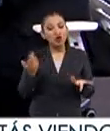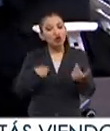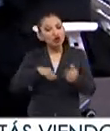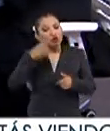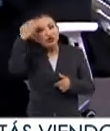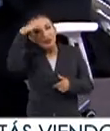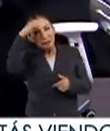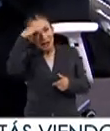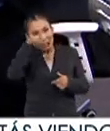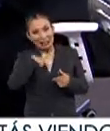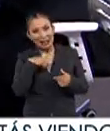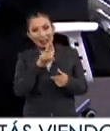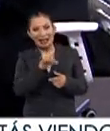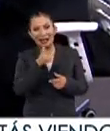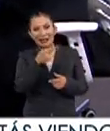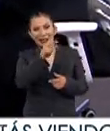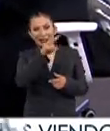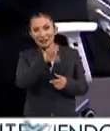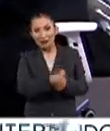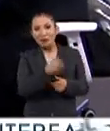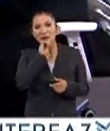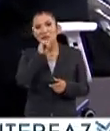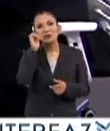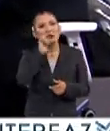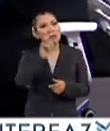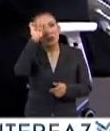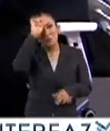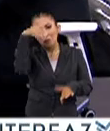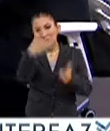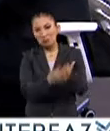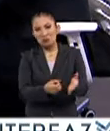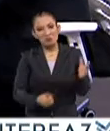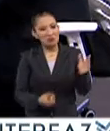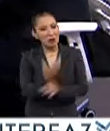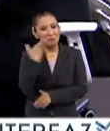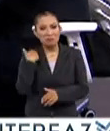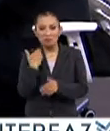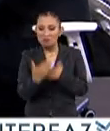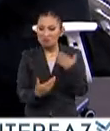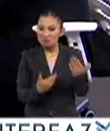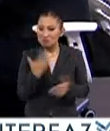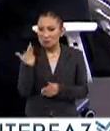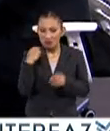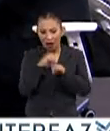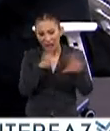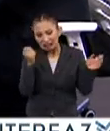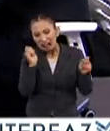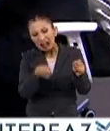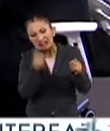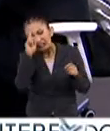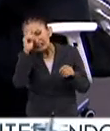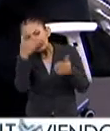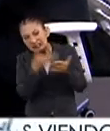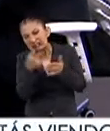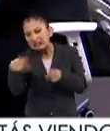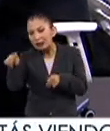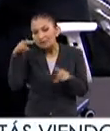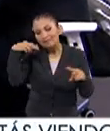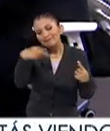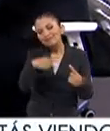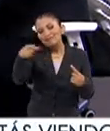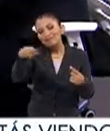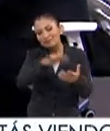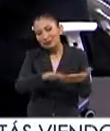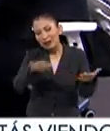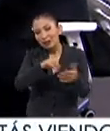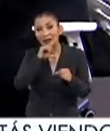y experiencias en televisión educativa, siempre con las propuestas muy claras, abiertas y profundas desde la perspectiva